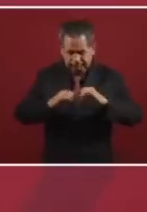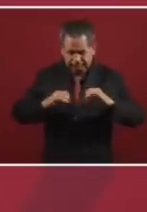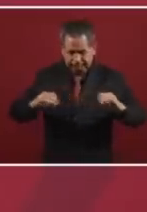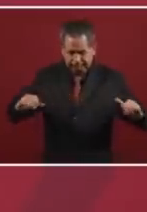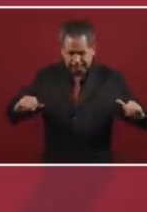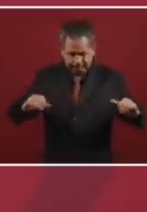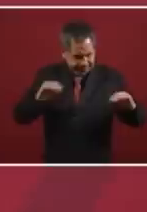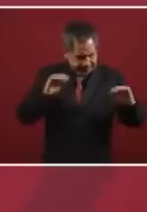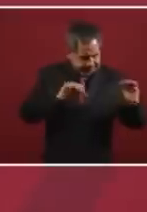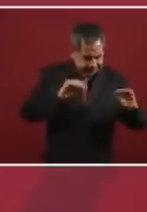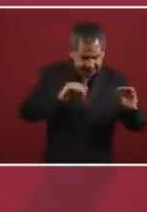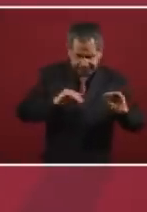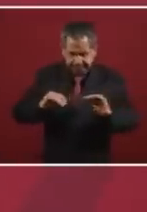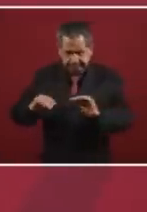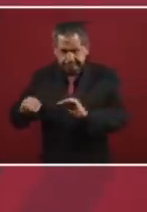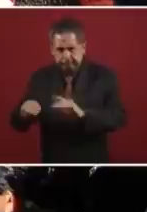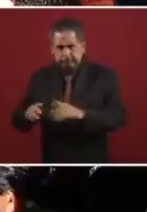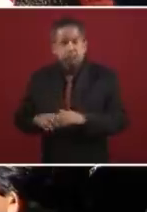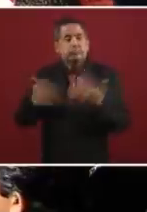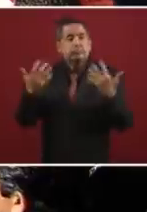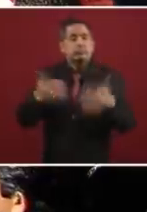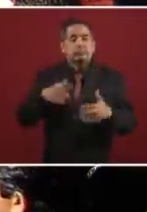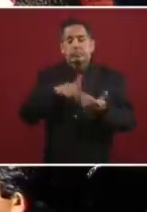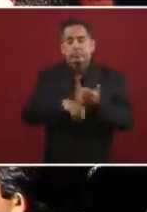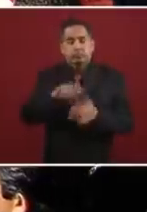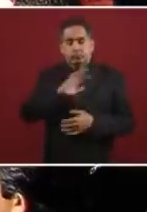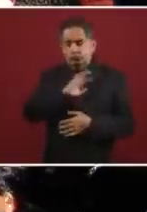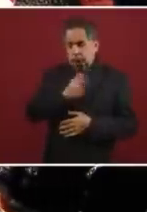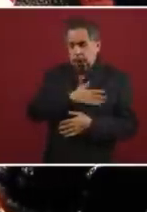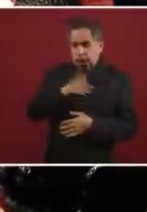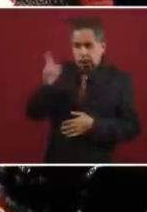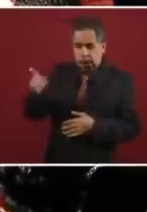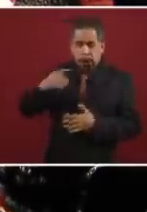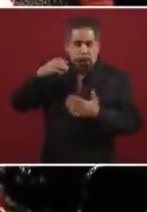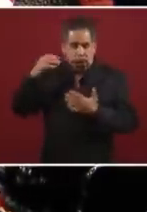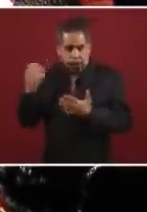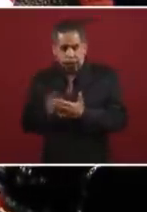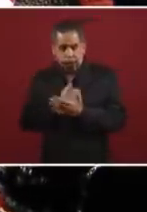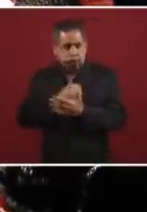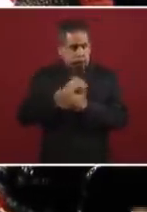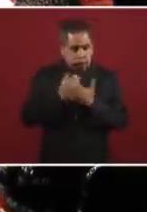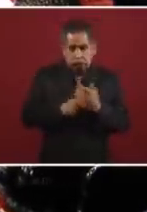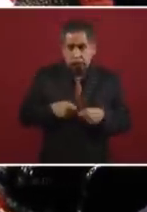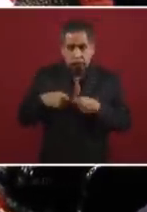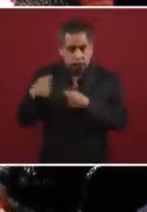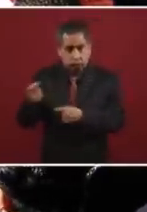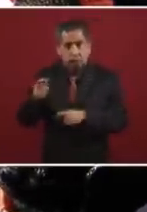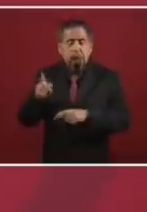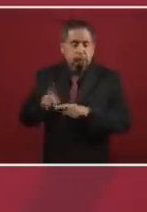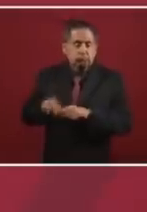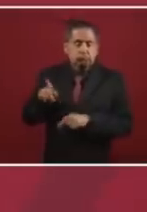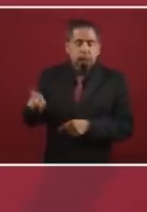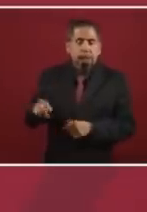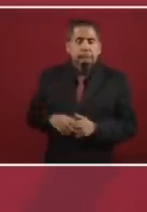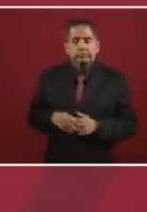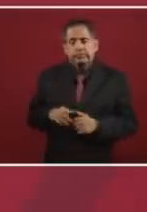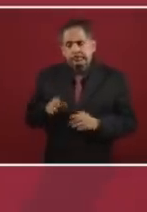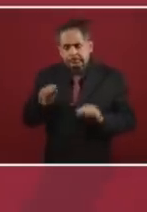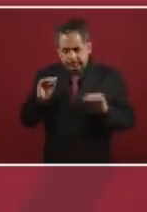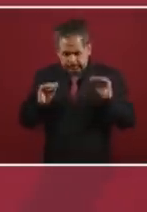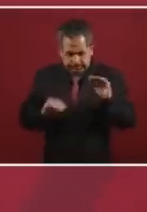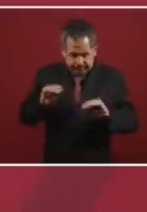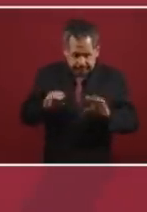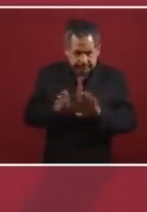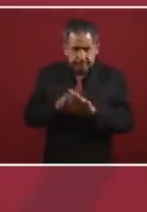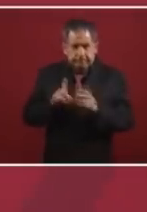el 3 más lo está haciendo una empresa española que ganó la licitación y va a tener